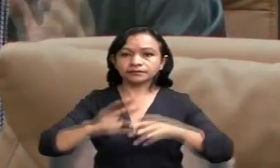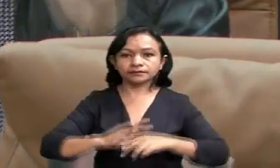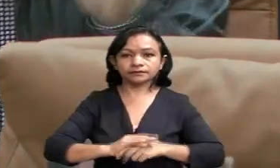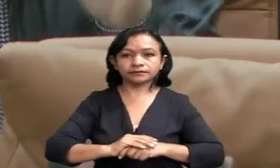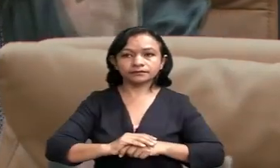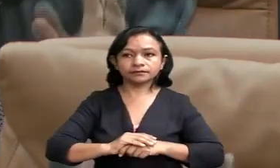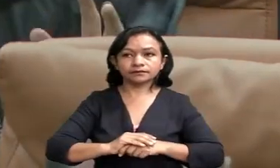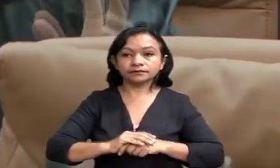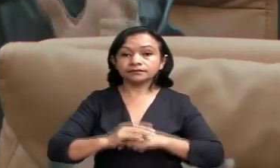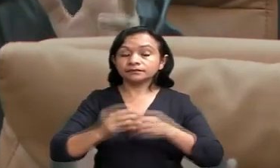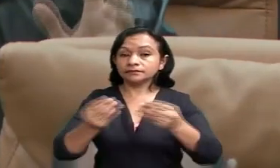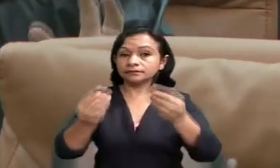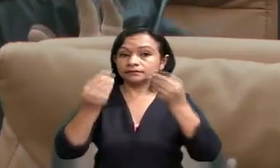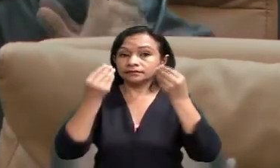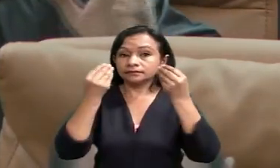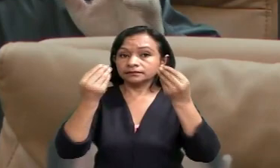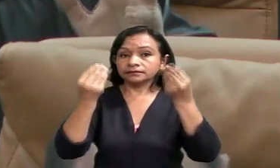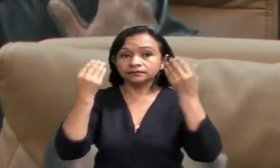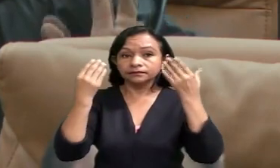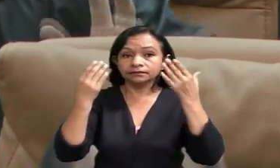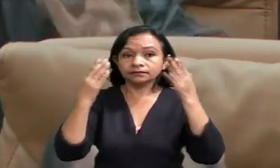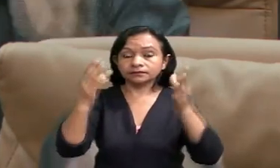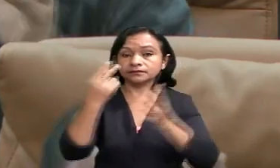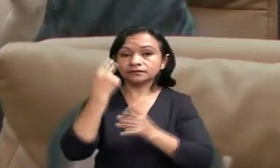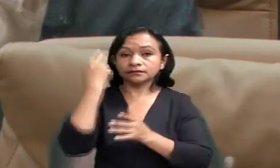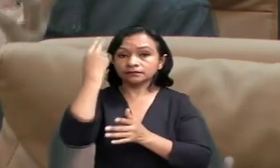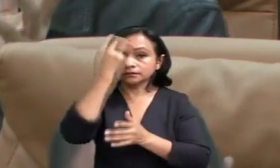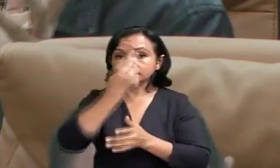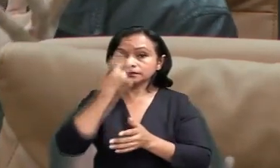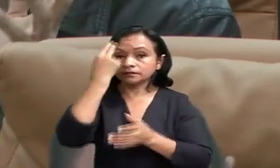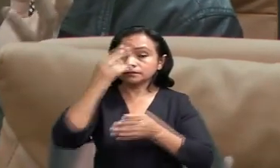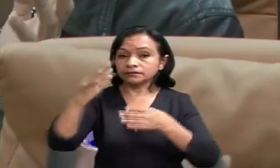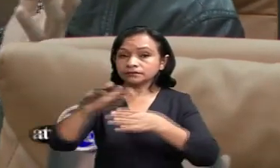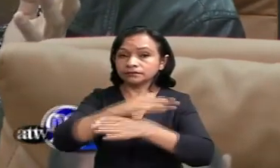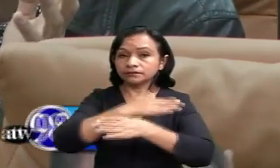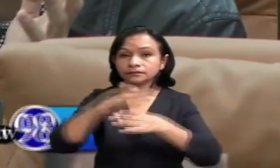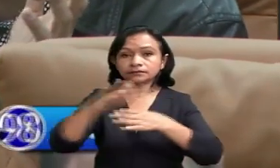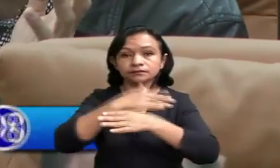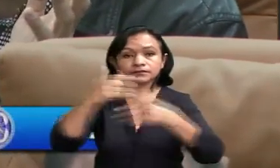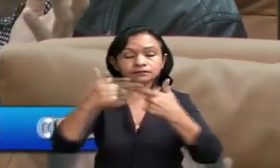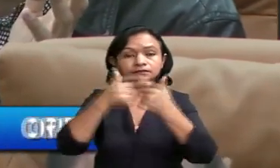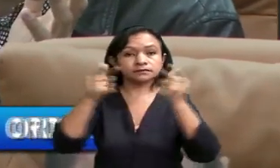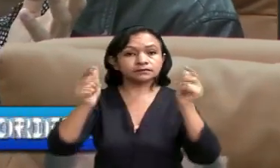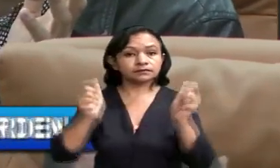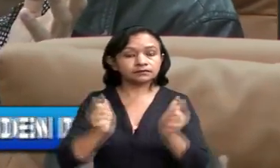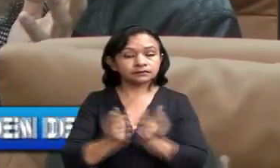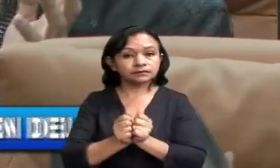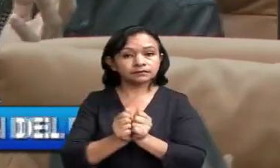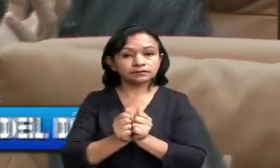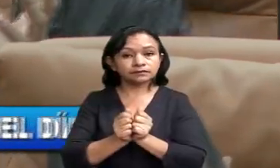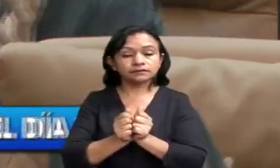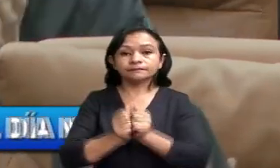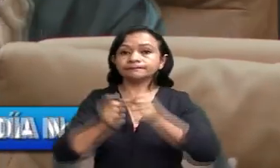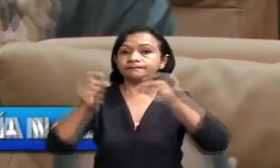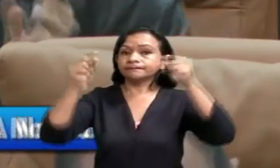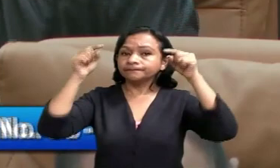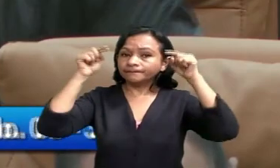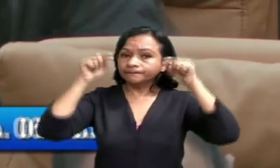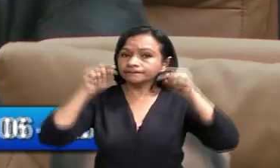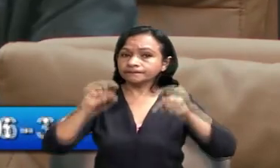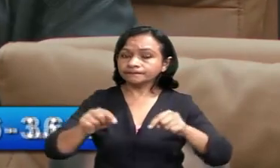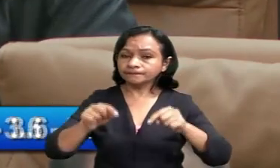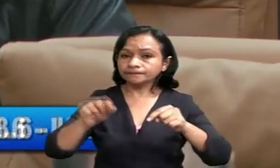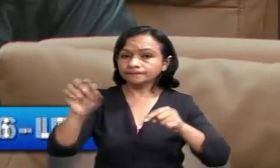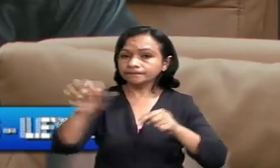a la innumerable cantidad de consultados de los diferentes sectores, porque aquí también,